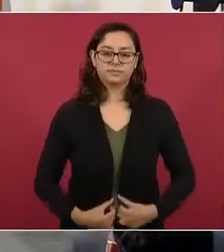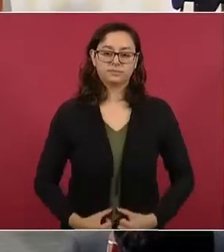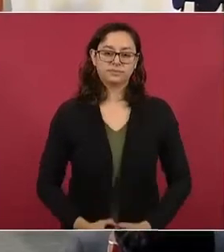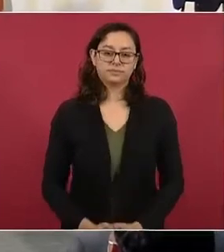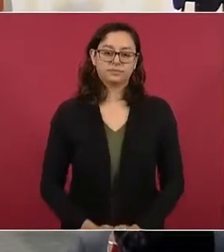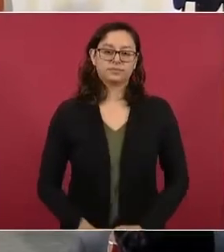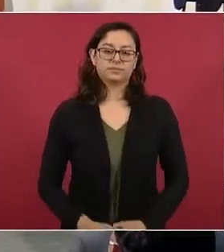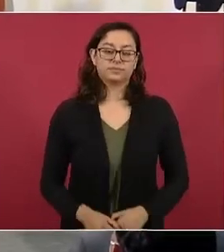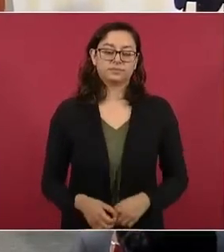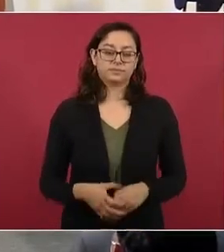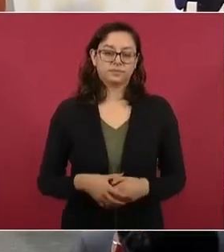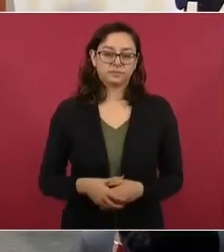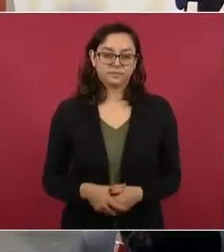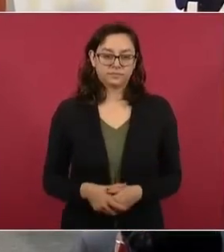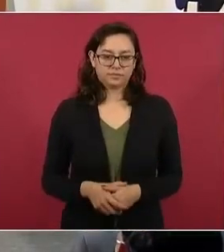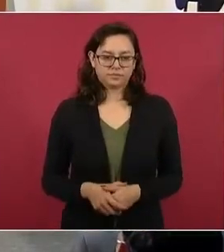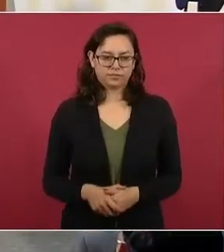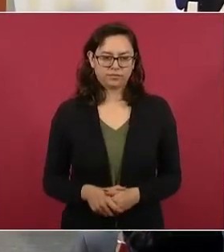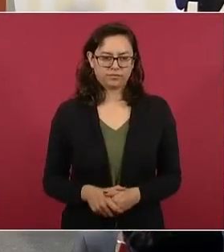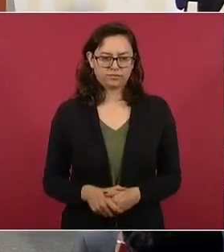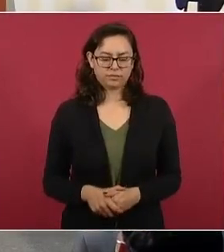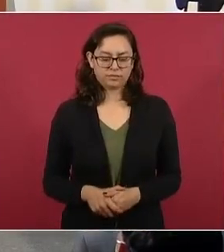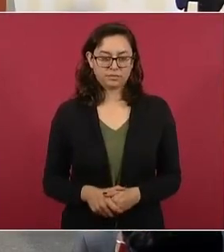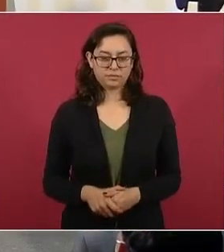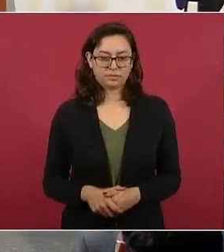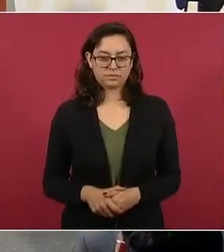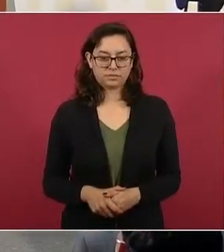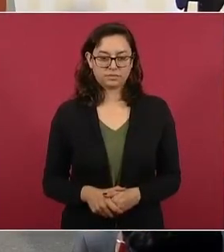El parque del jaguar.